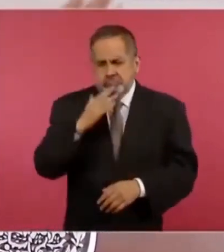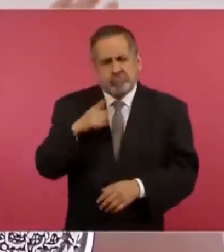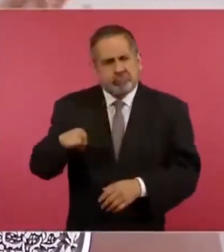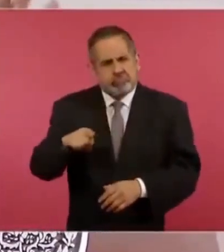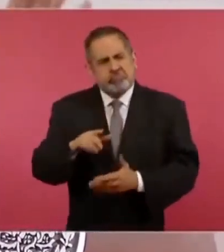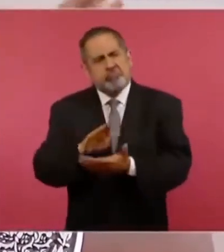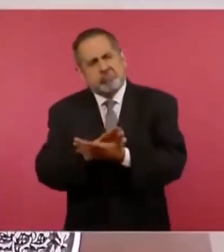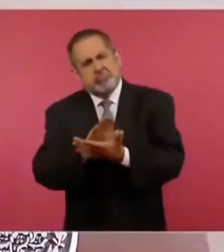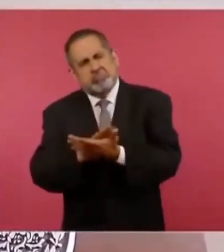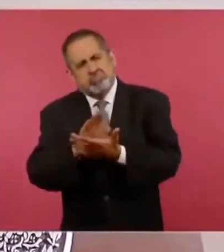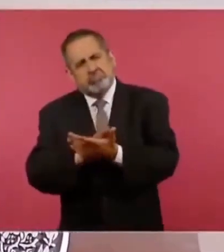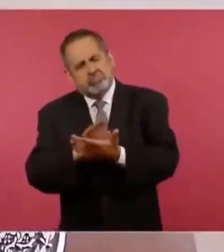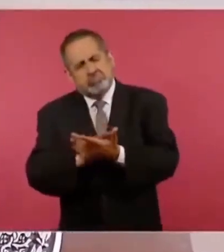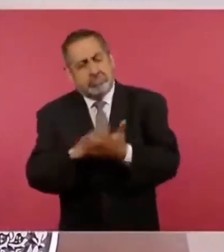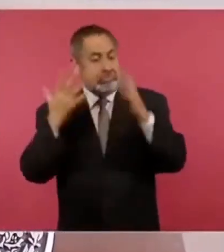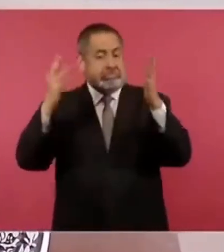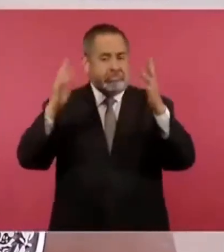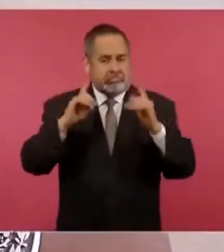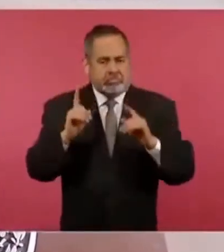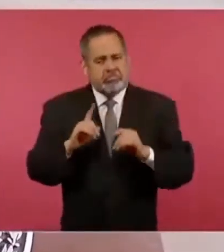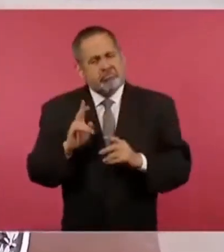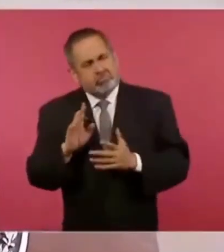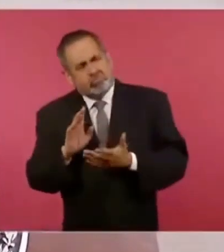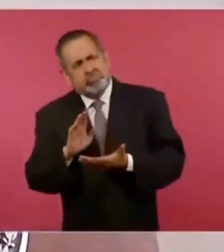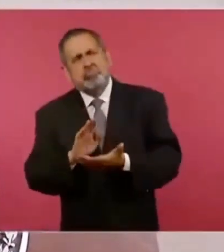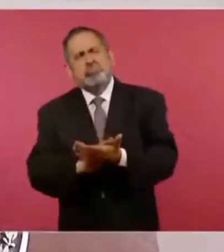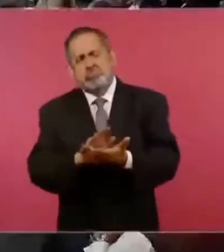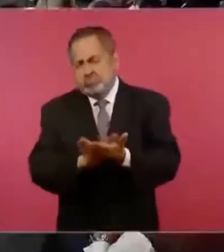aplaudieron, no mucho, pero se aplaudieron,